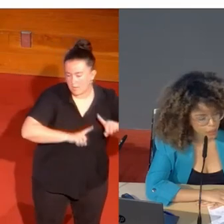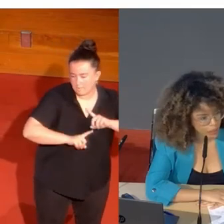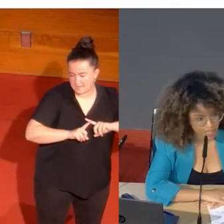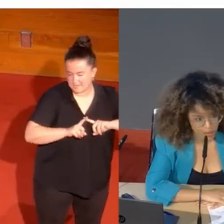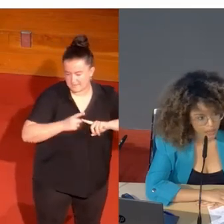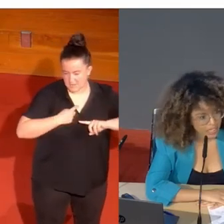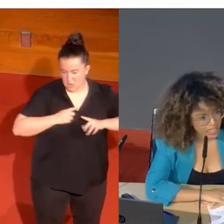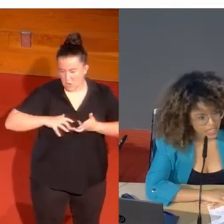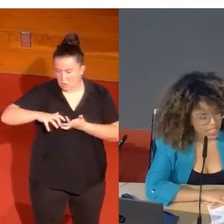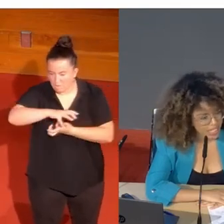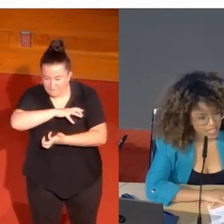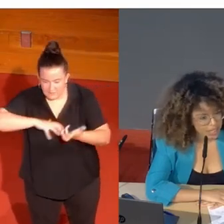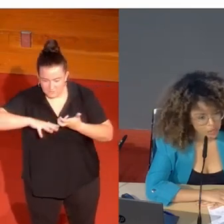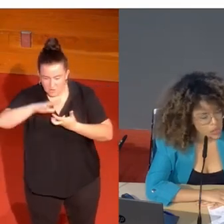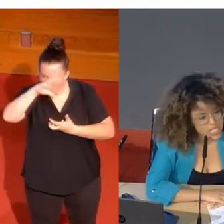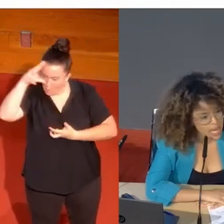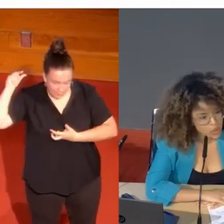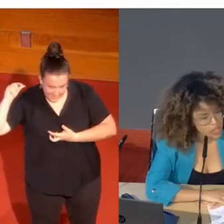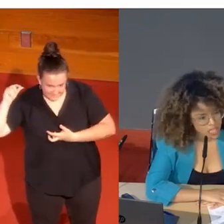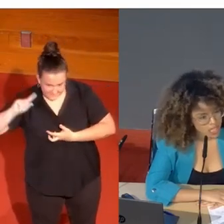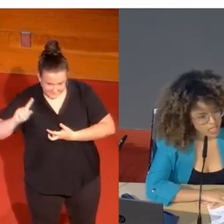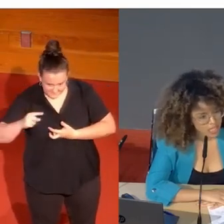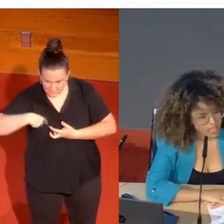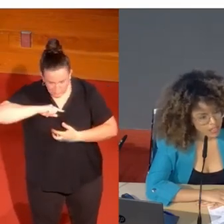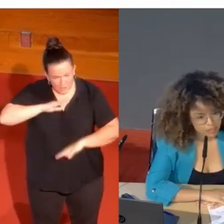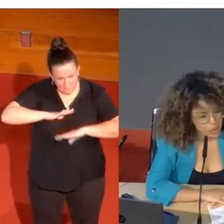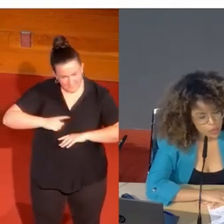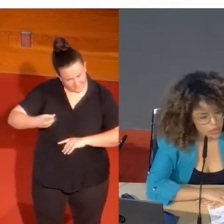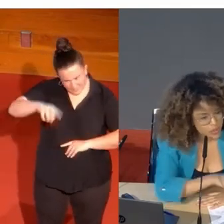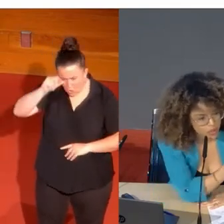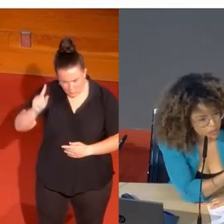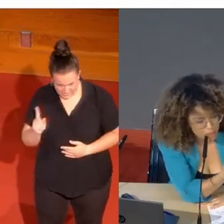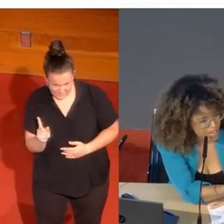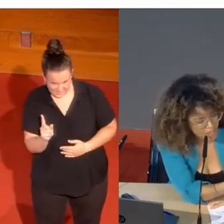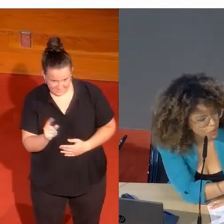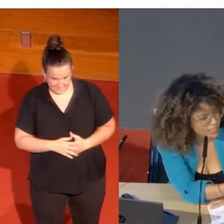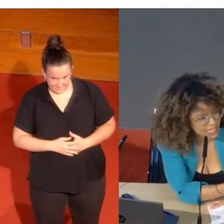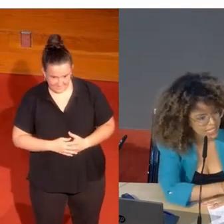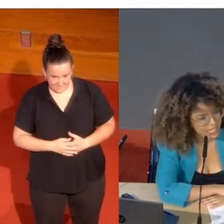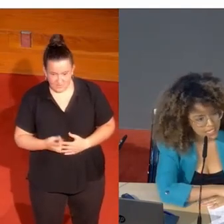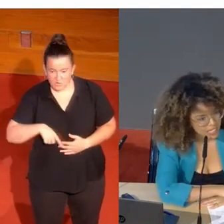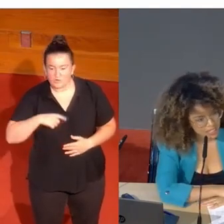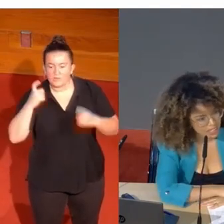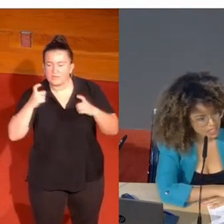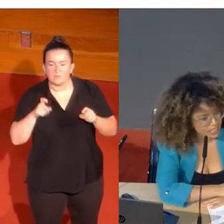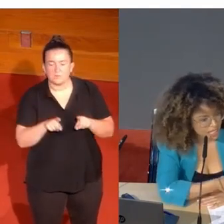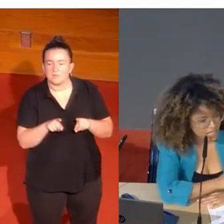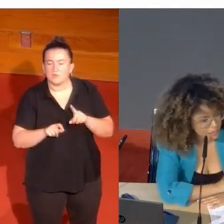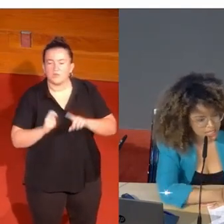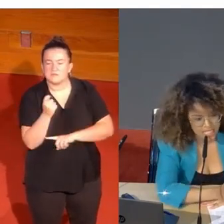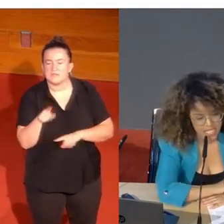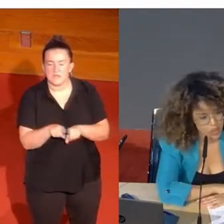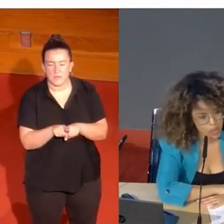olvido en un pozo negro y que consigamos eh Como si fue Apagar con la tele y